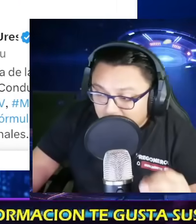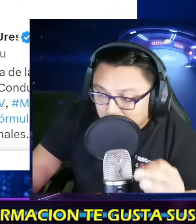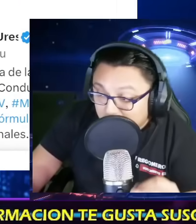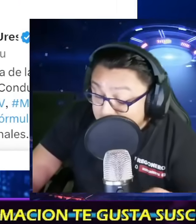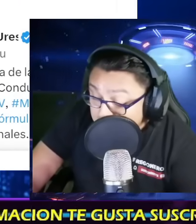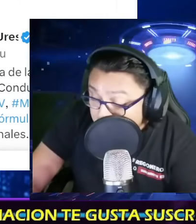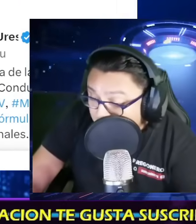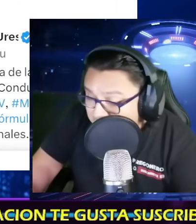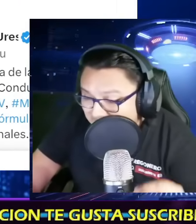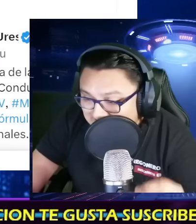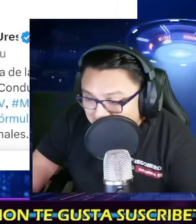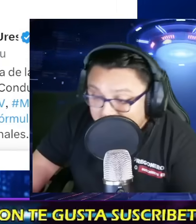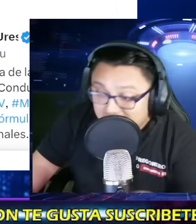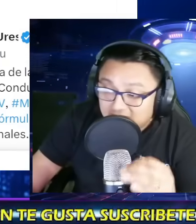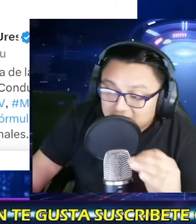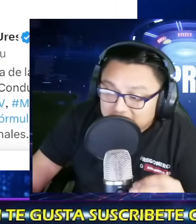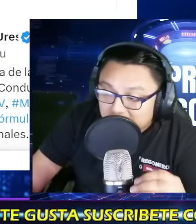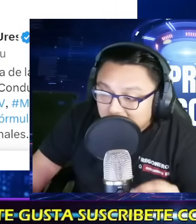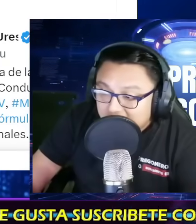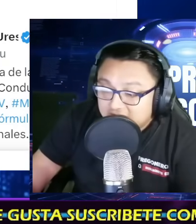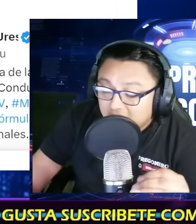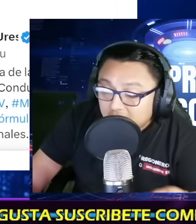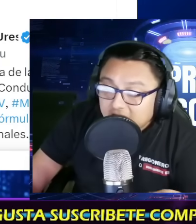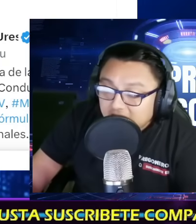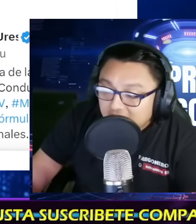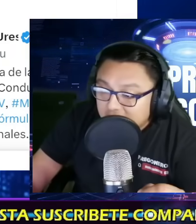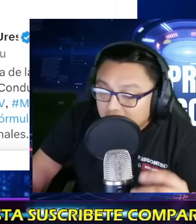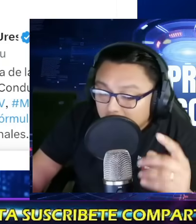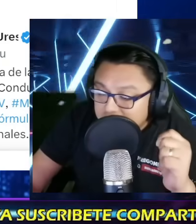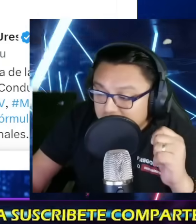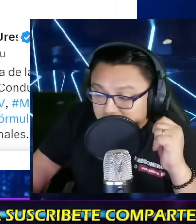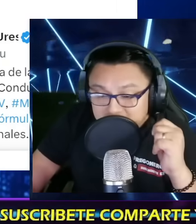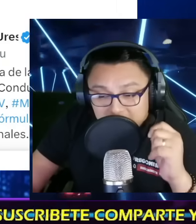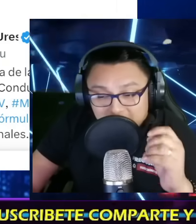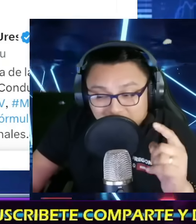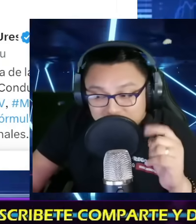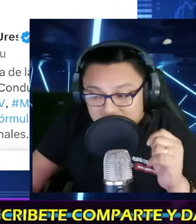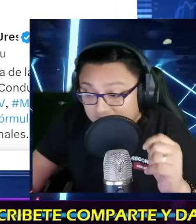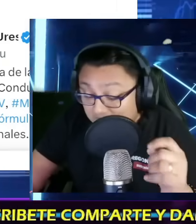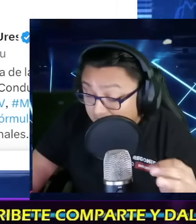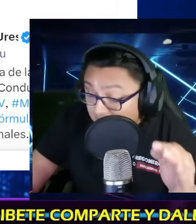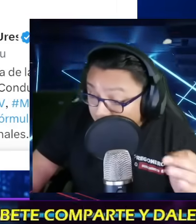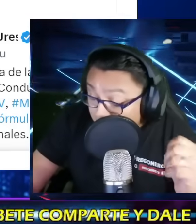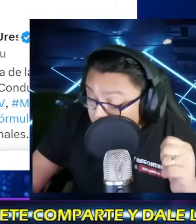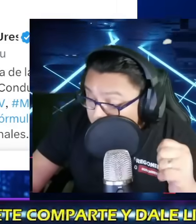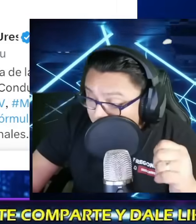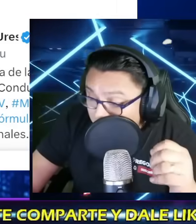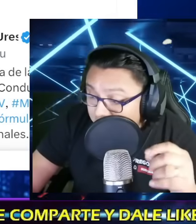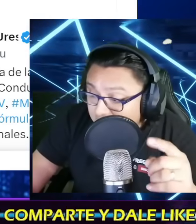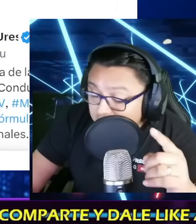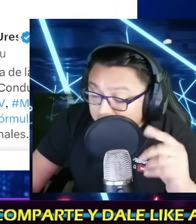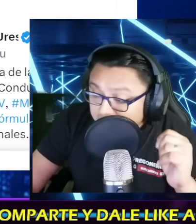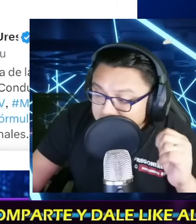Vean lo que publicó Xóchitl Gálvez enseguidita. Que trabaje, que gobierne, que tome su responsabilidad con seriedad, que reconozca